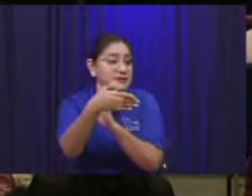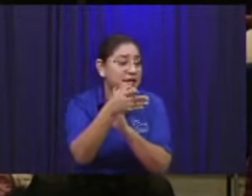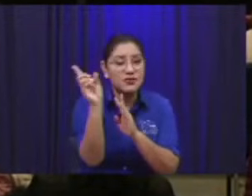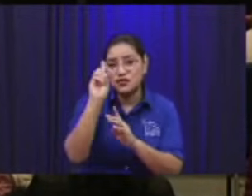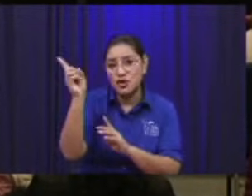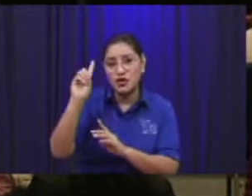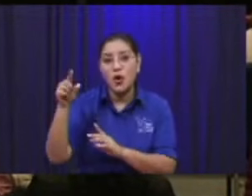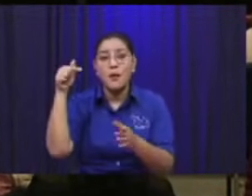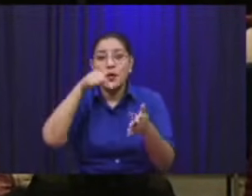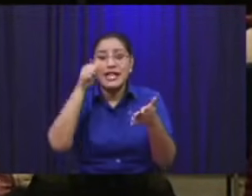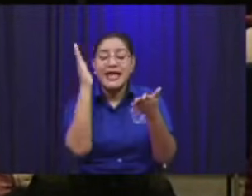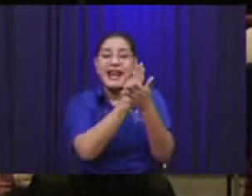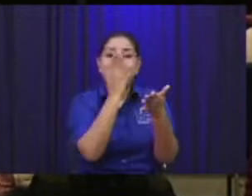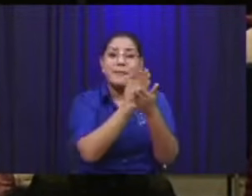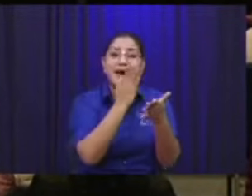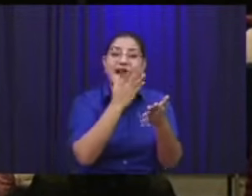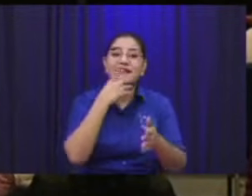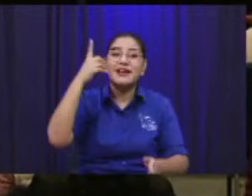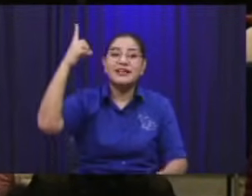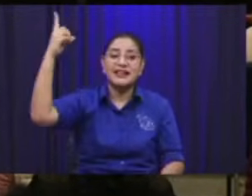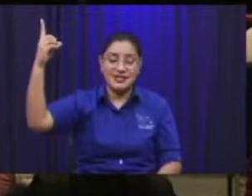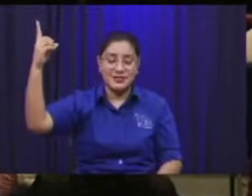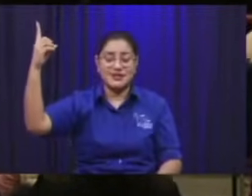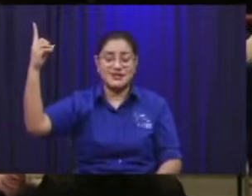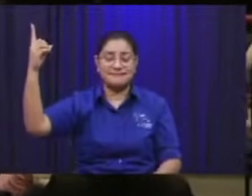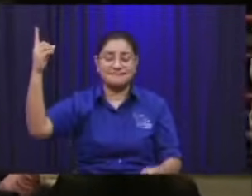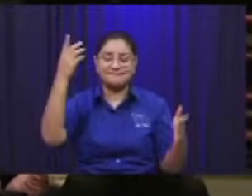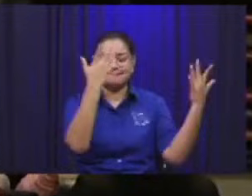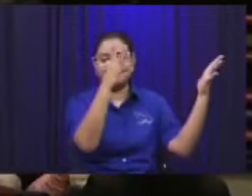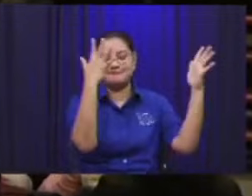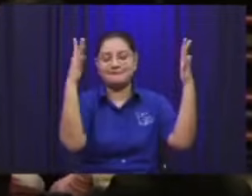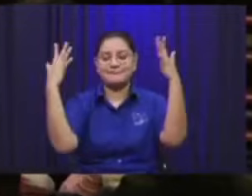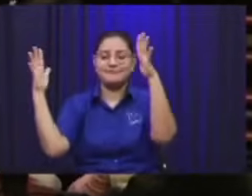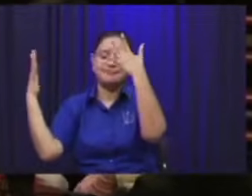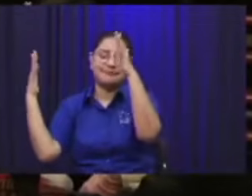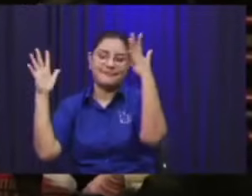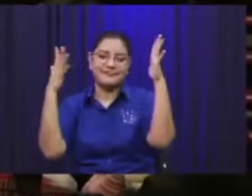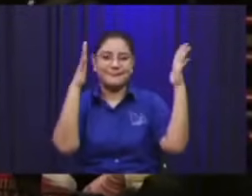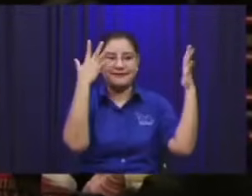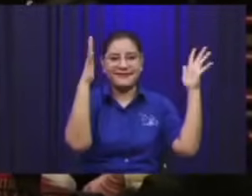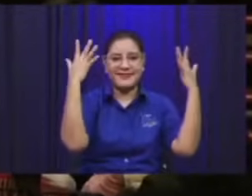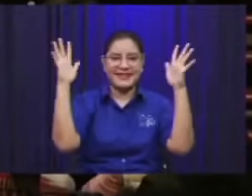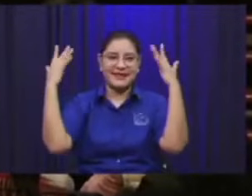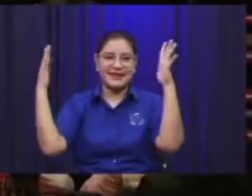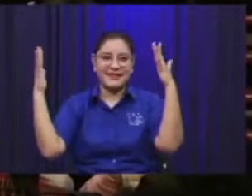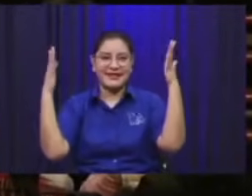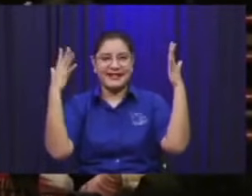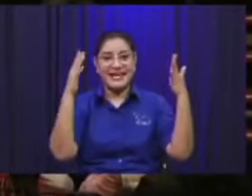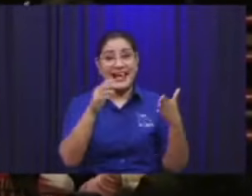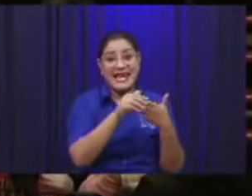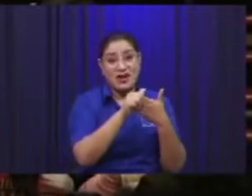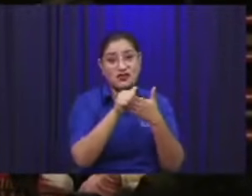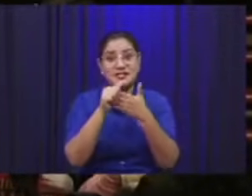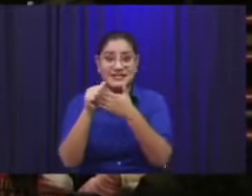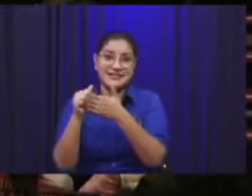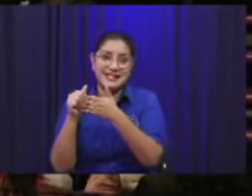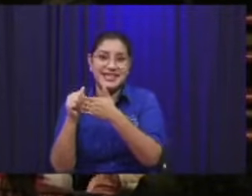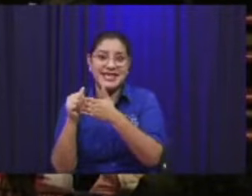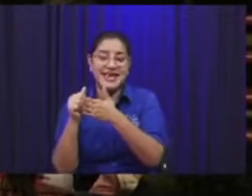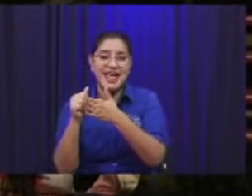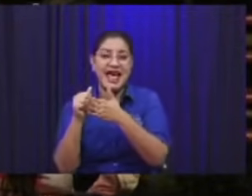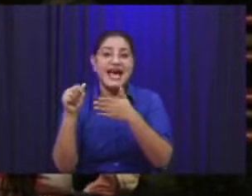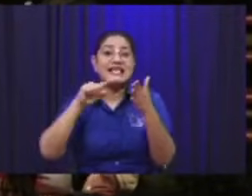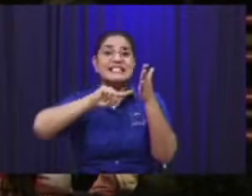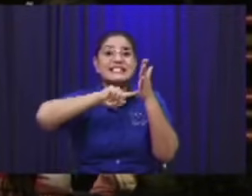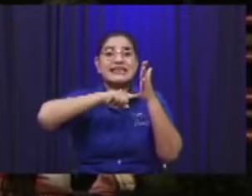palabra de dios pero no tiene un aplauso y déjeme explicarme esto esto eso